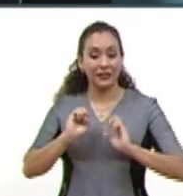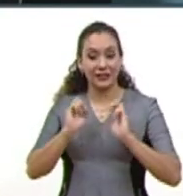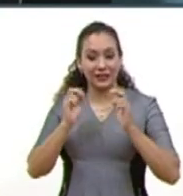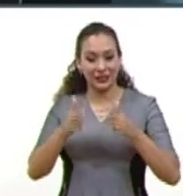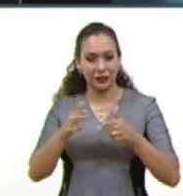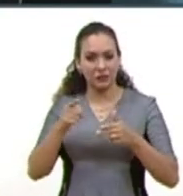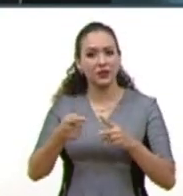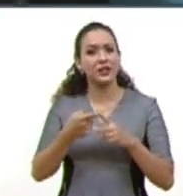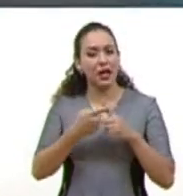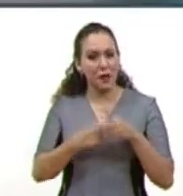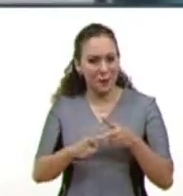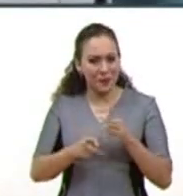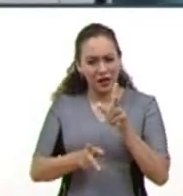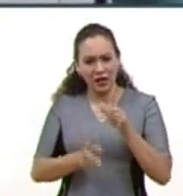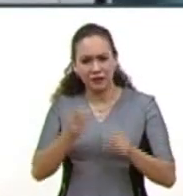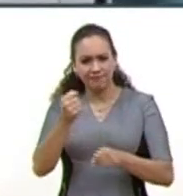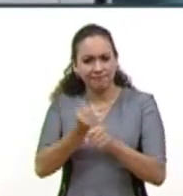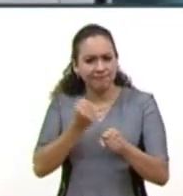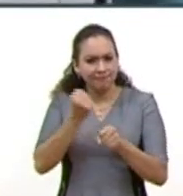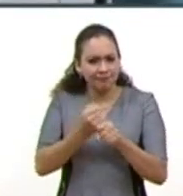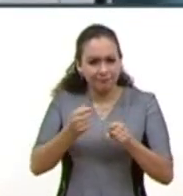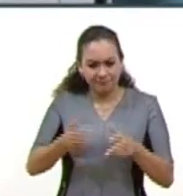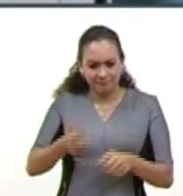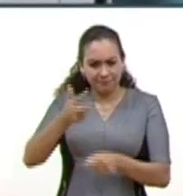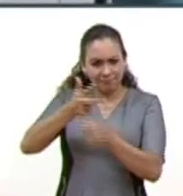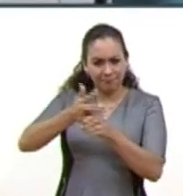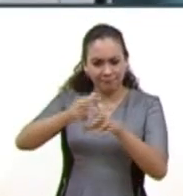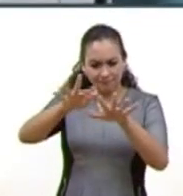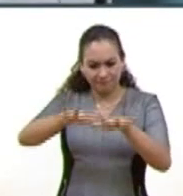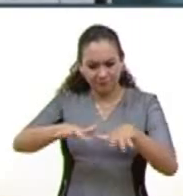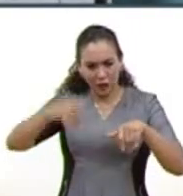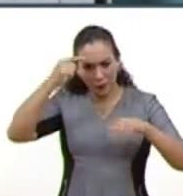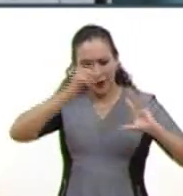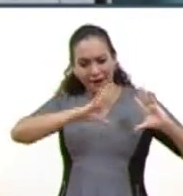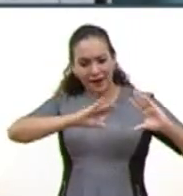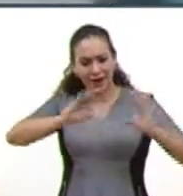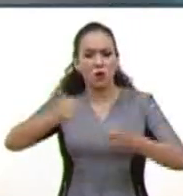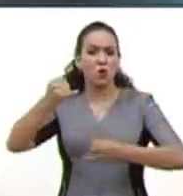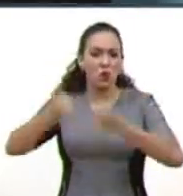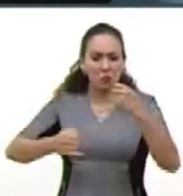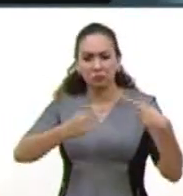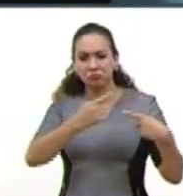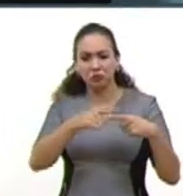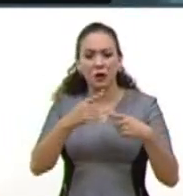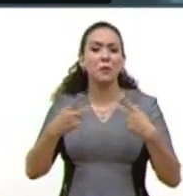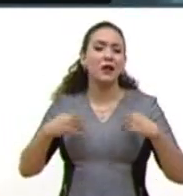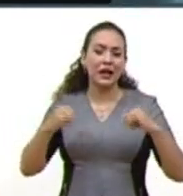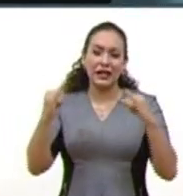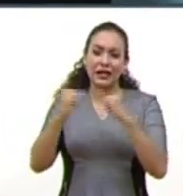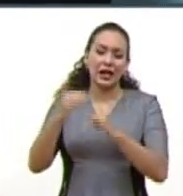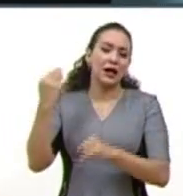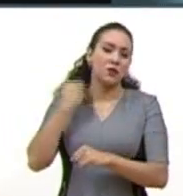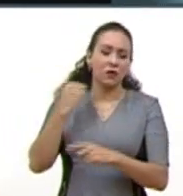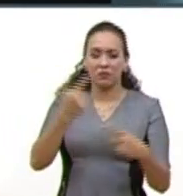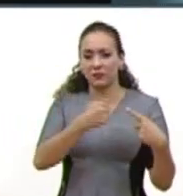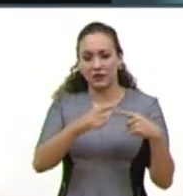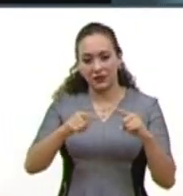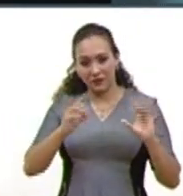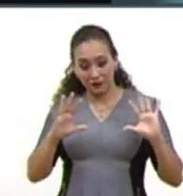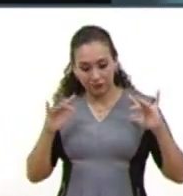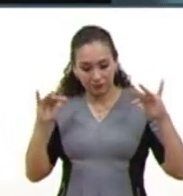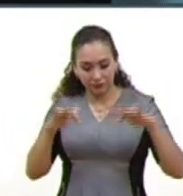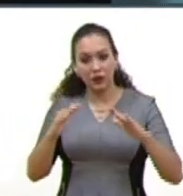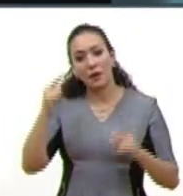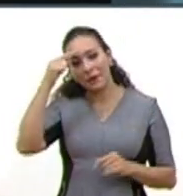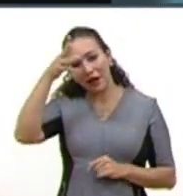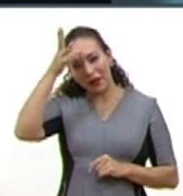simulaciones de audiencias orales para capacitar a juzgadores, secretarios, defensores públicos y al resto del personal que participarán en